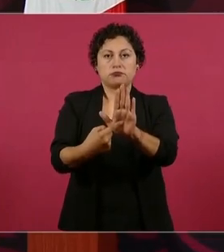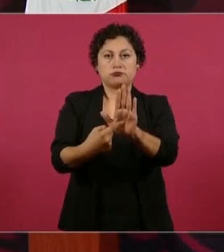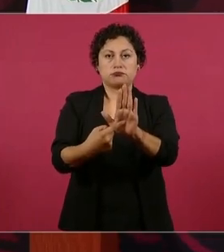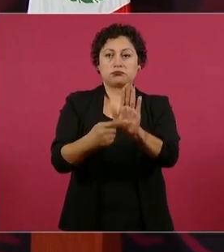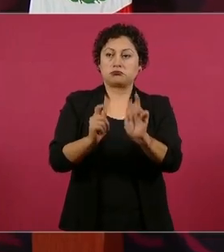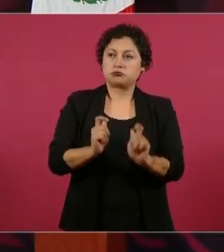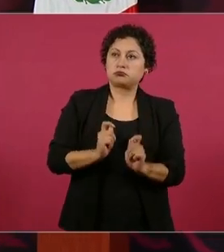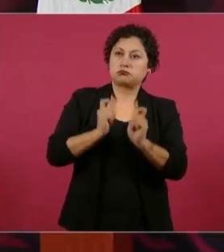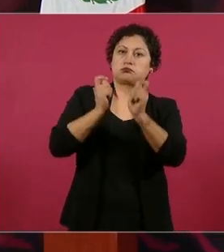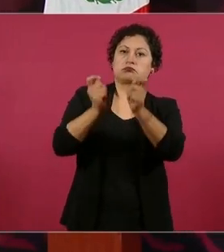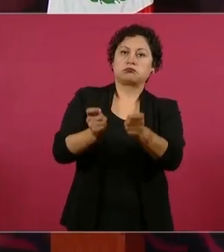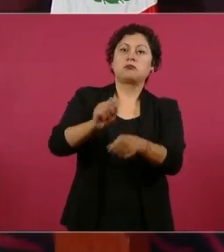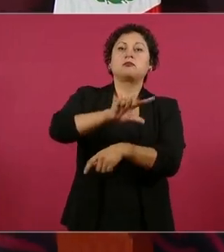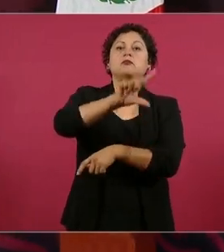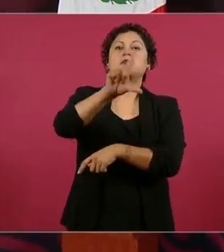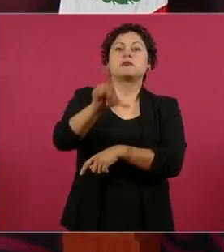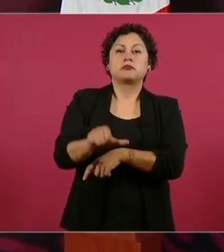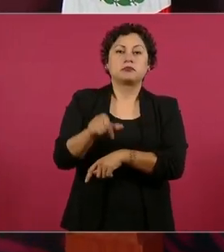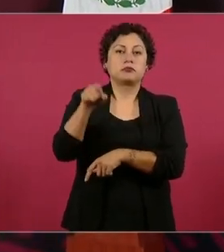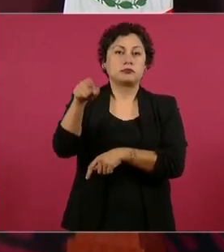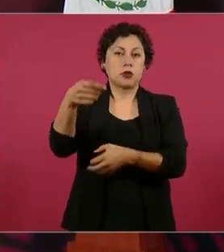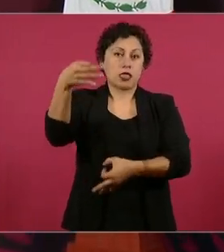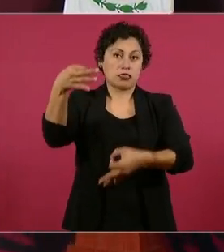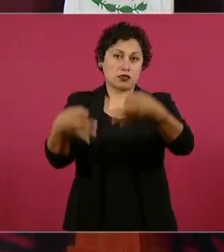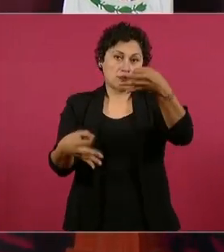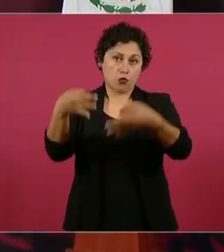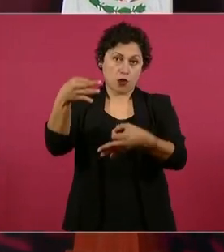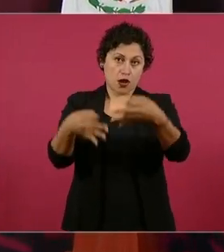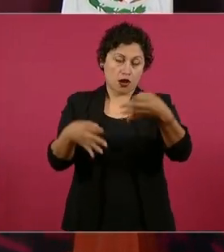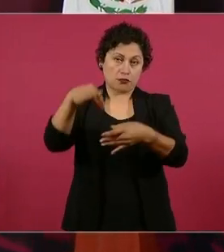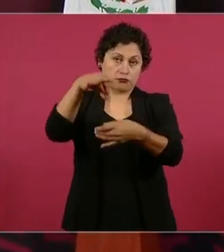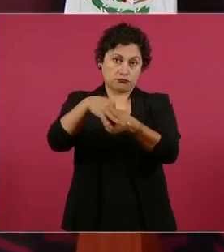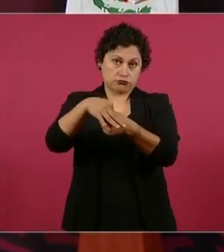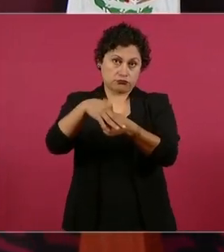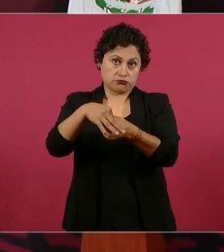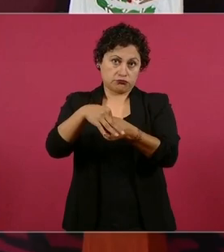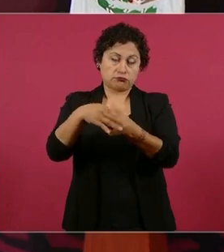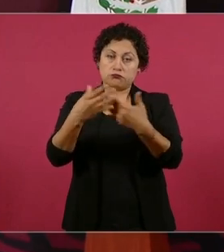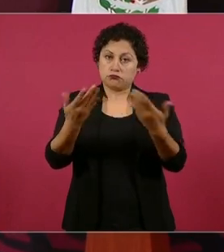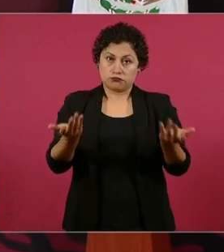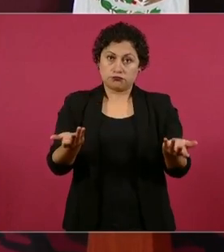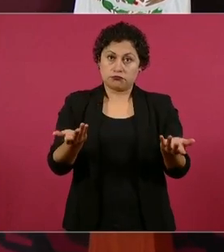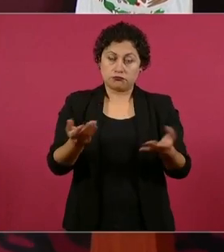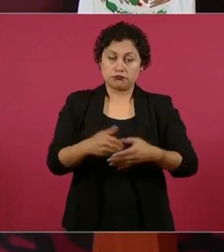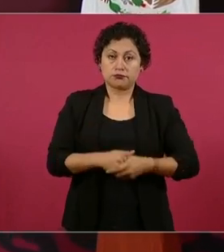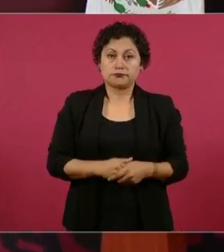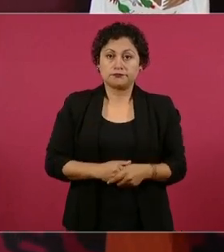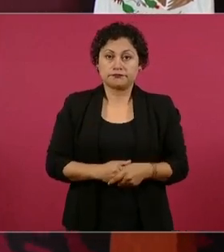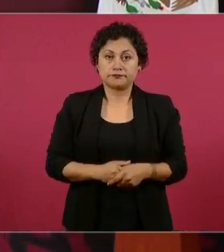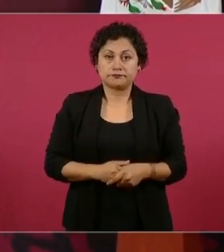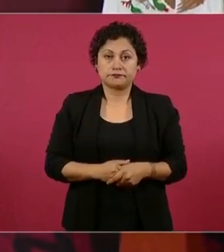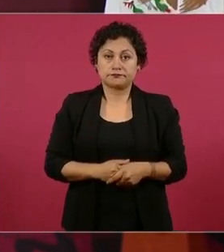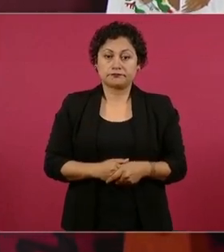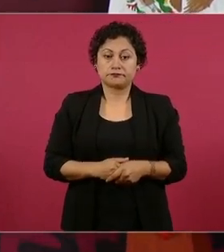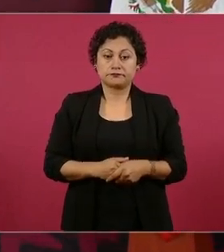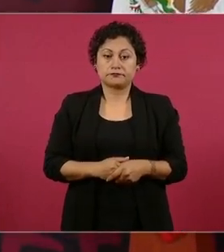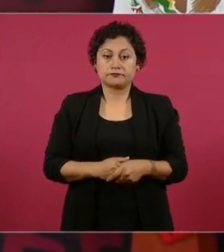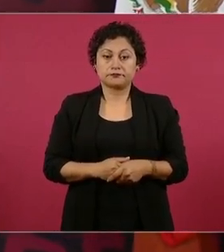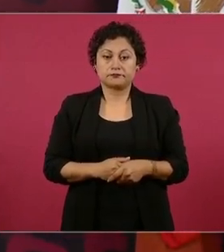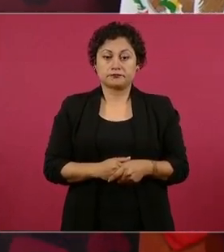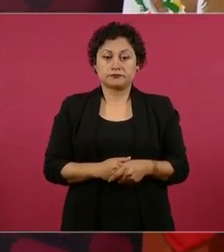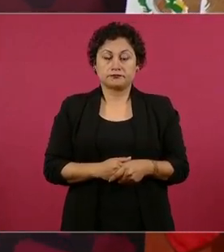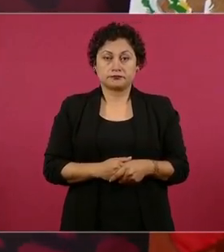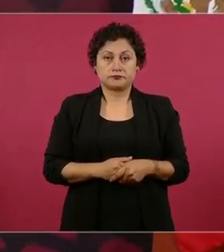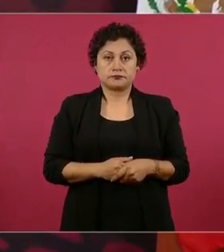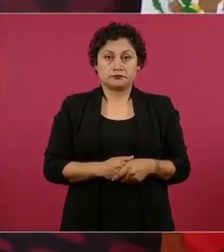pasa este asunto al tribunal. Incluso ya entregaron